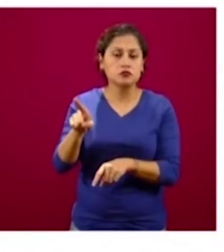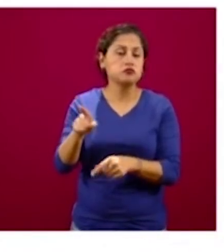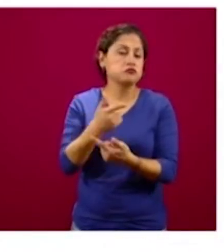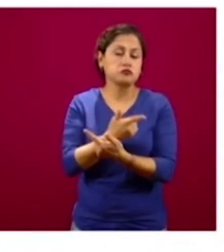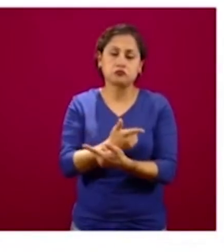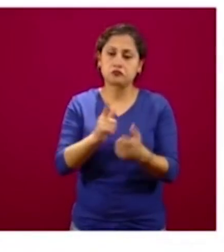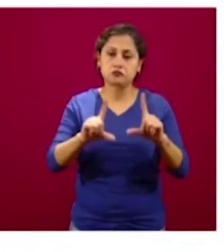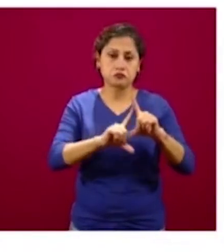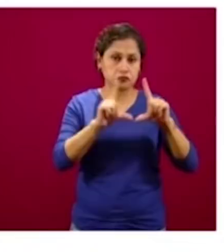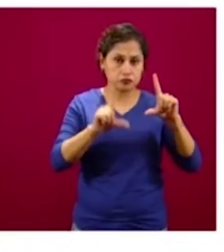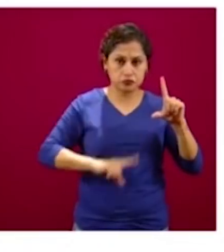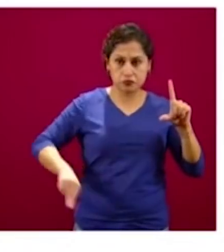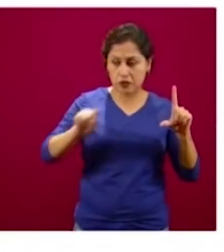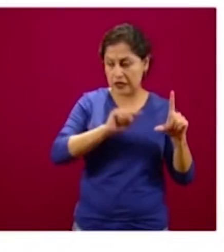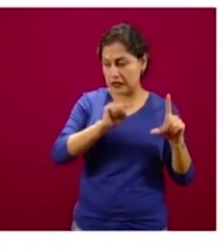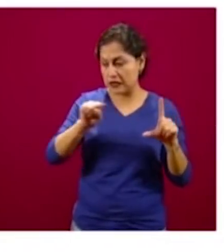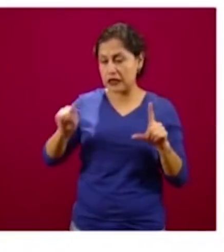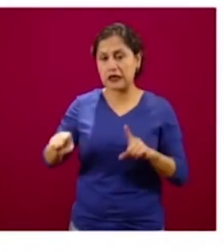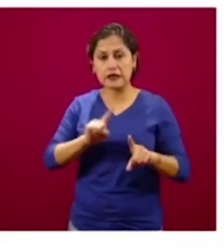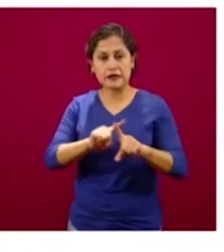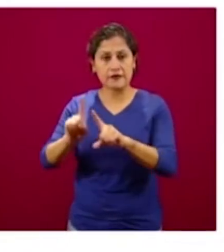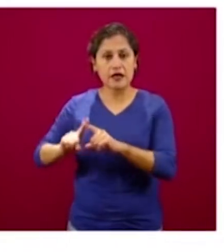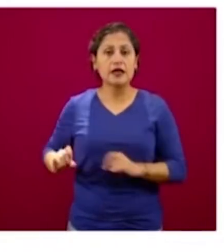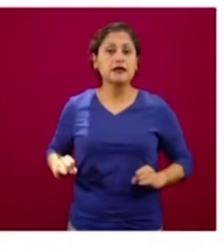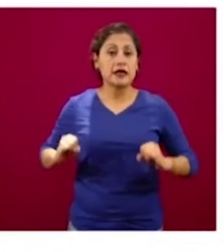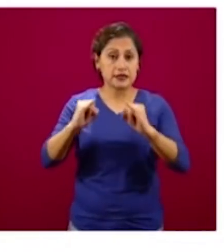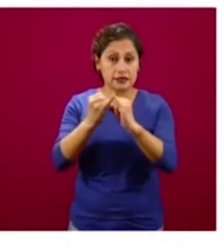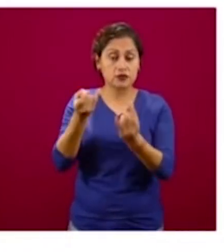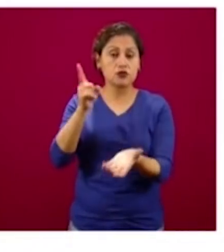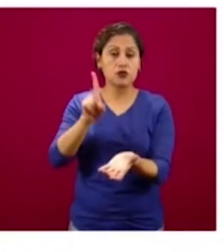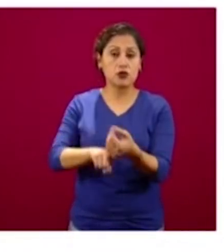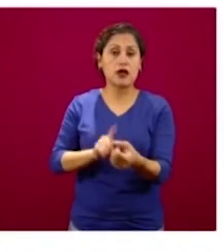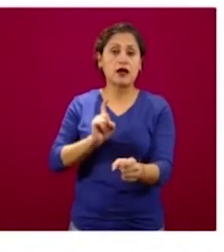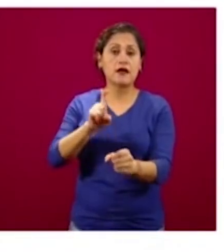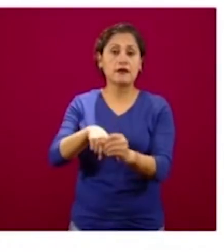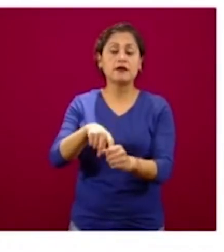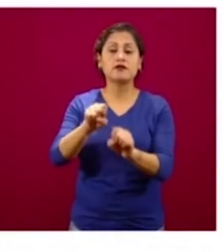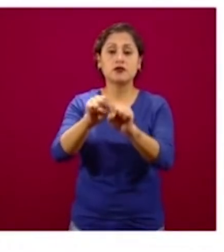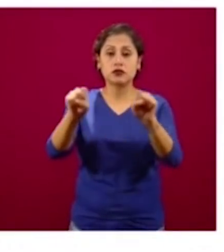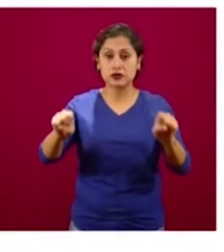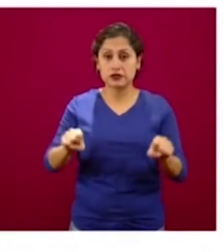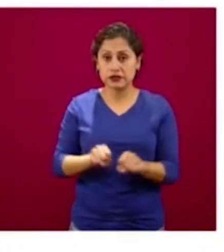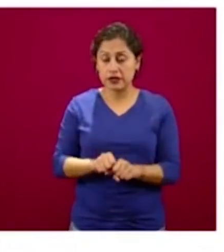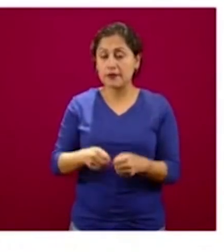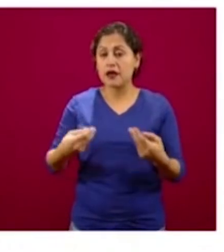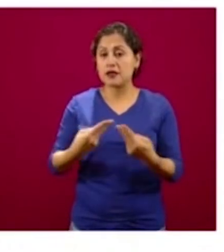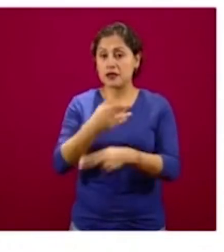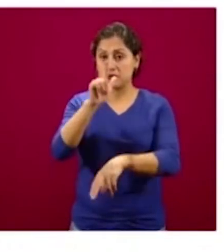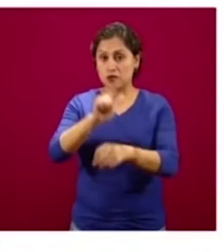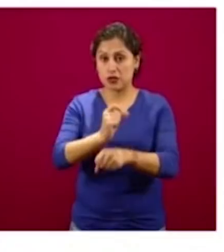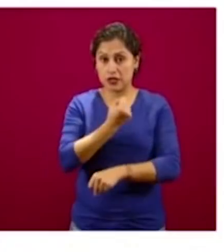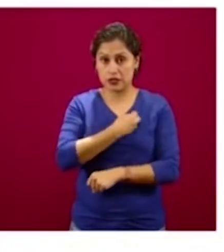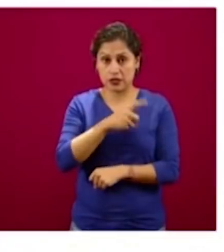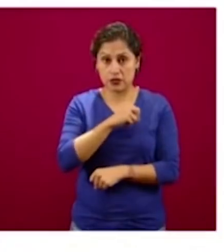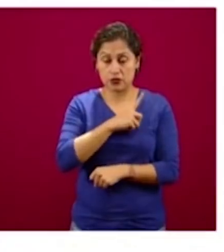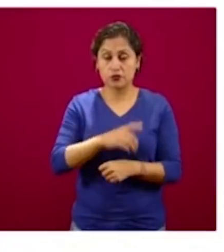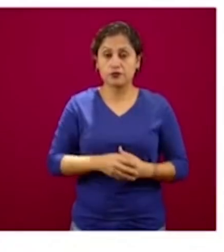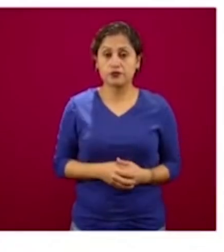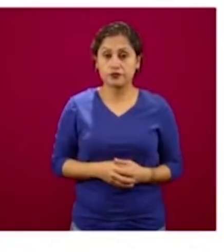de cualquier institución del Sistema Nacional de Salud. ¿Y por qué se presenta de esta